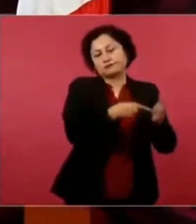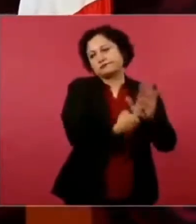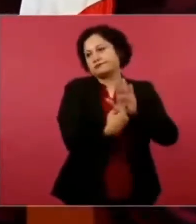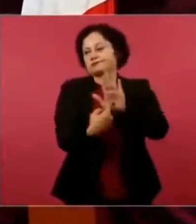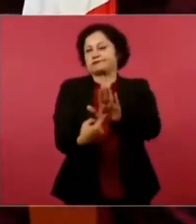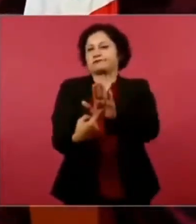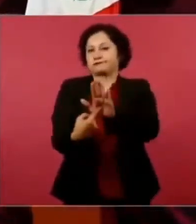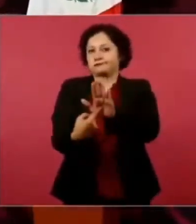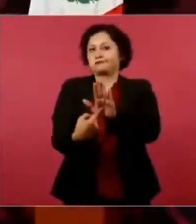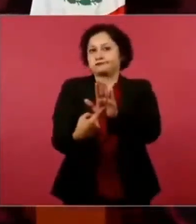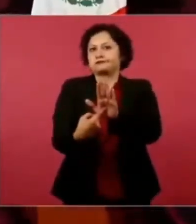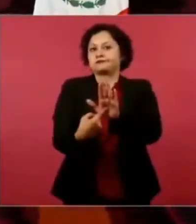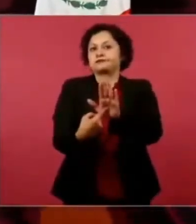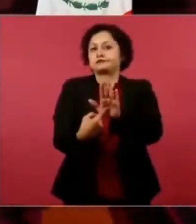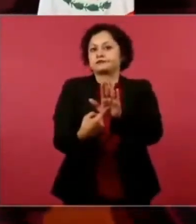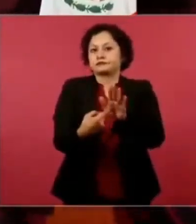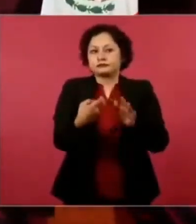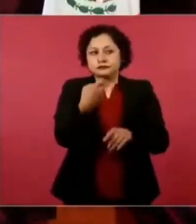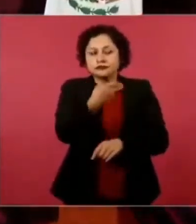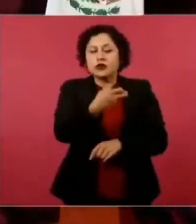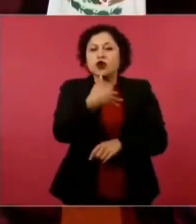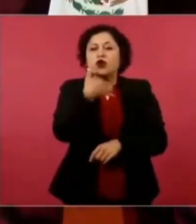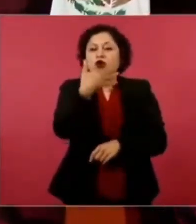de la corrupción,